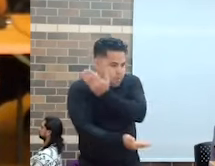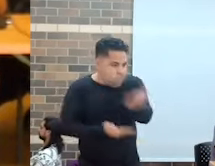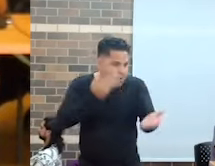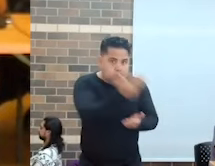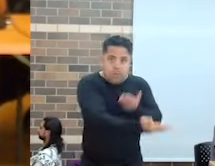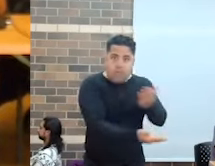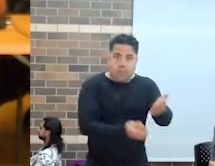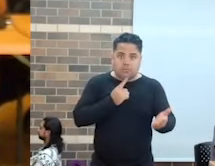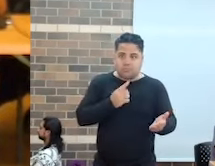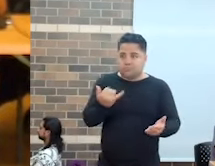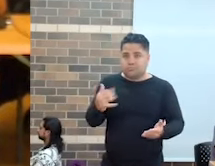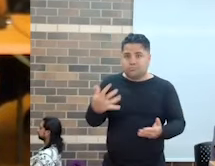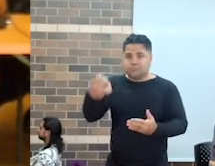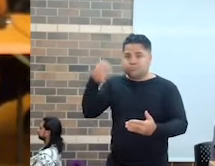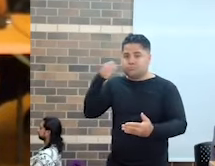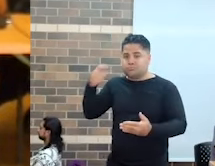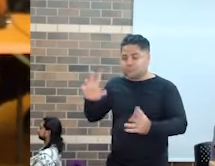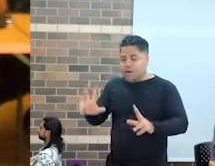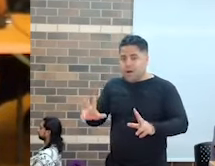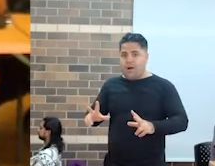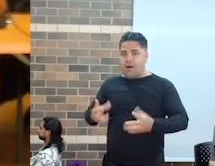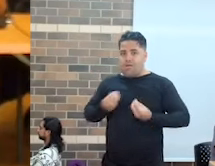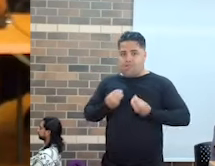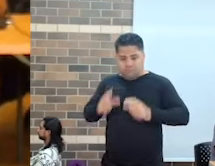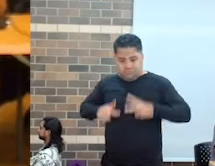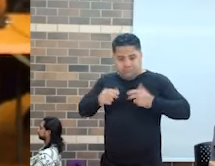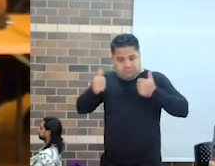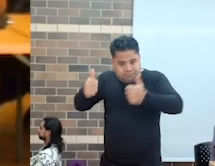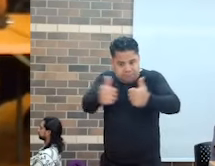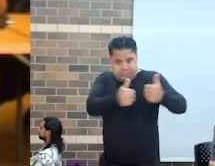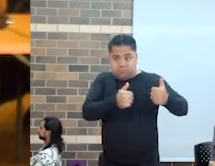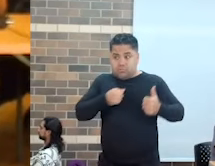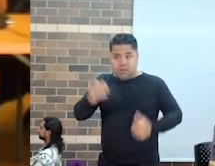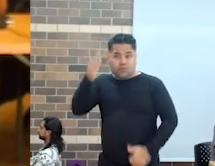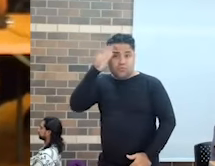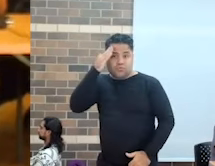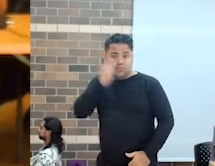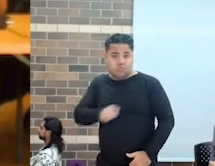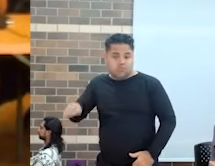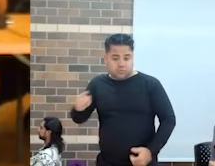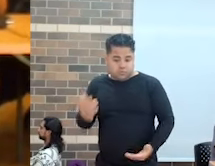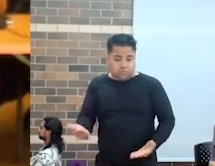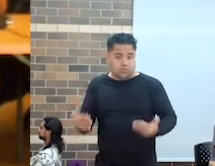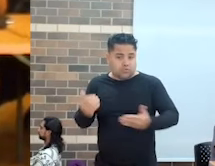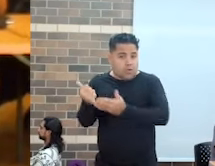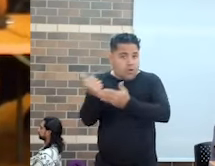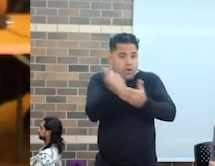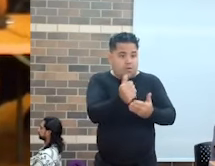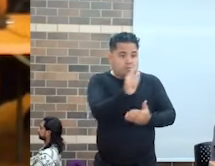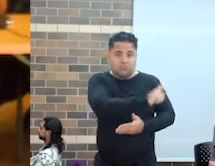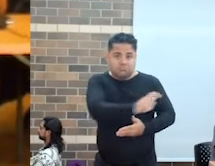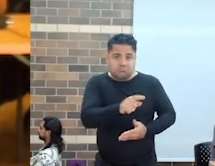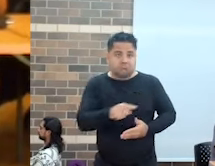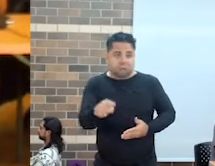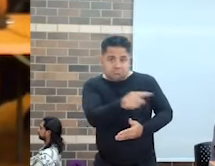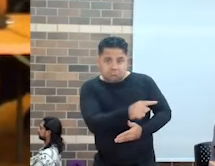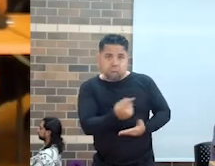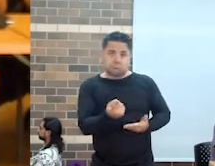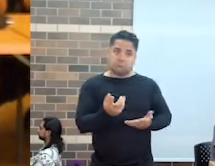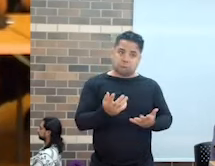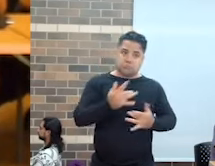humanidad, porque ya no es solamente un buen vivir interno, sino que consideramos que estos saberes pueden ayudar a generar más